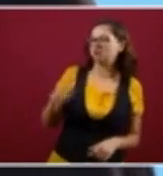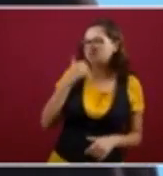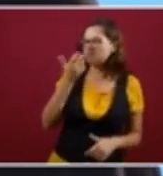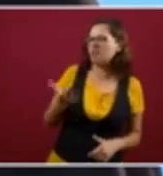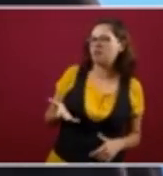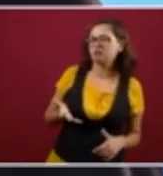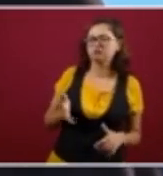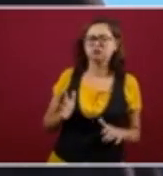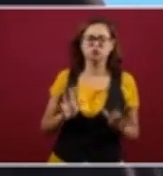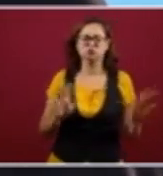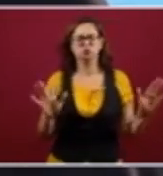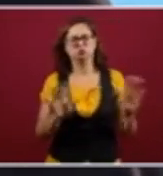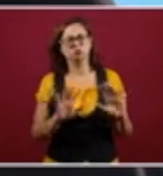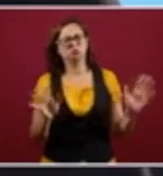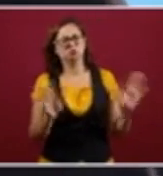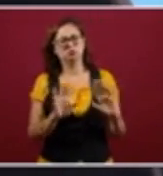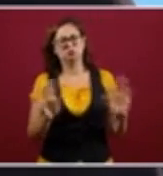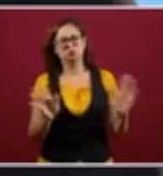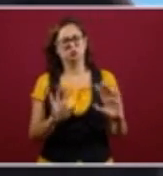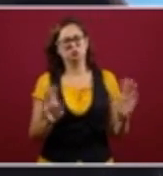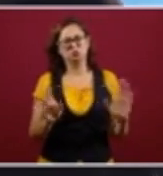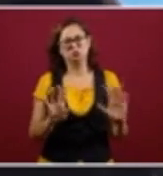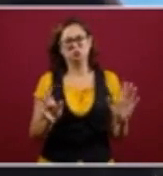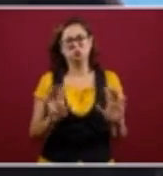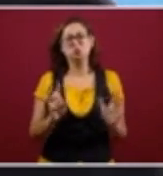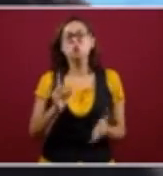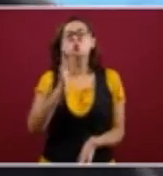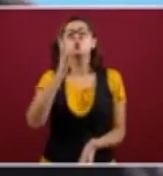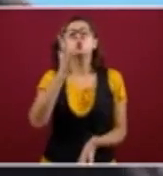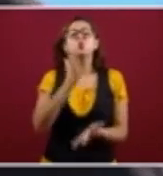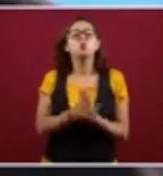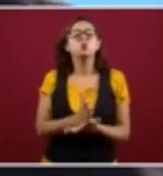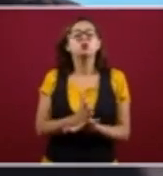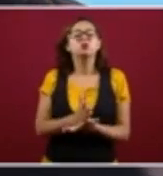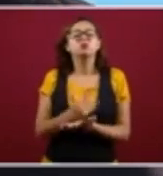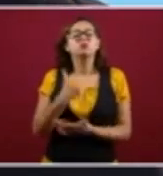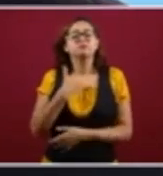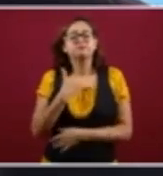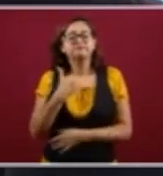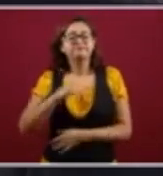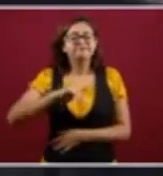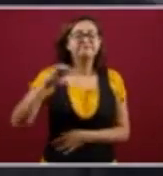cosas. Es sencillamente